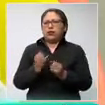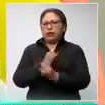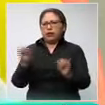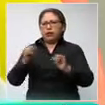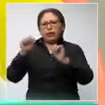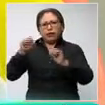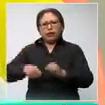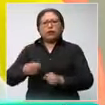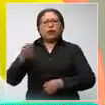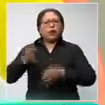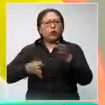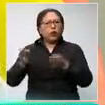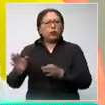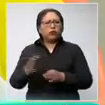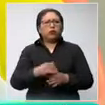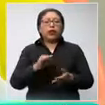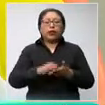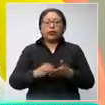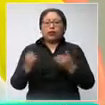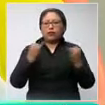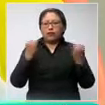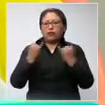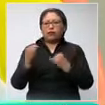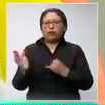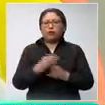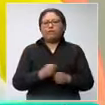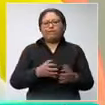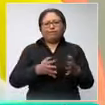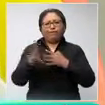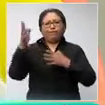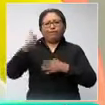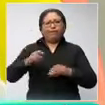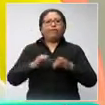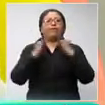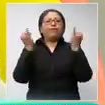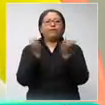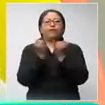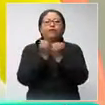soluciones TIC, desarrollo informativo, normativo y transparencia institucional.